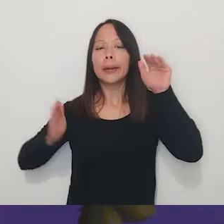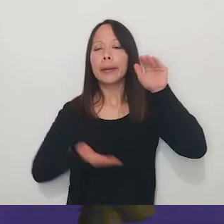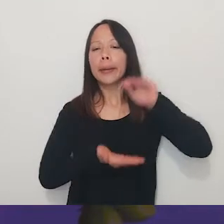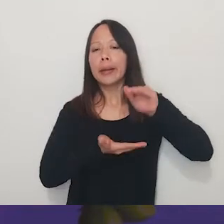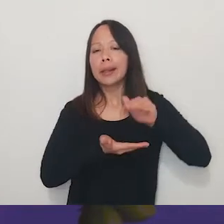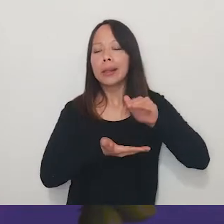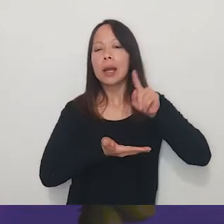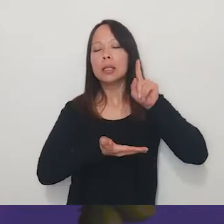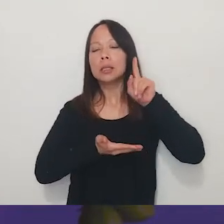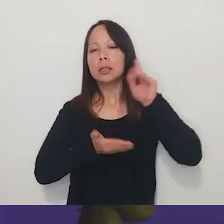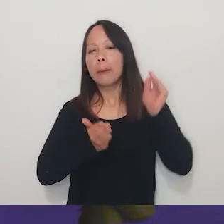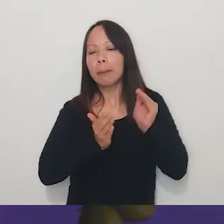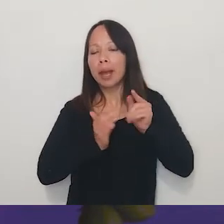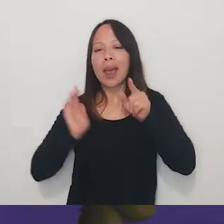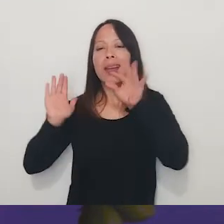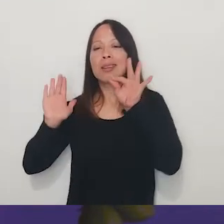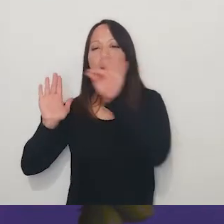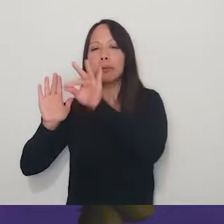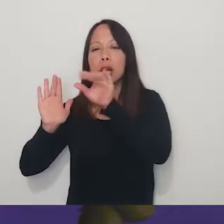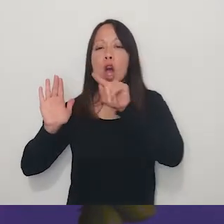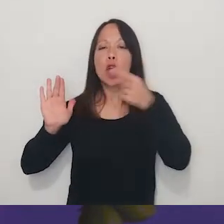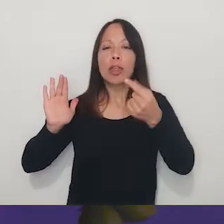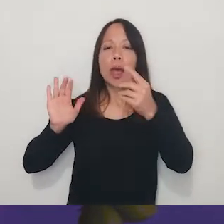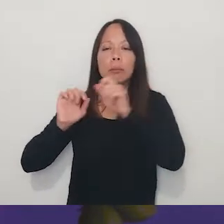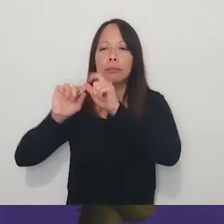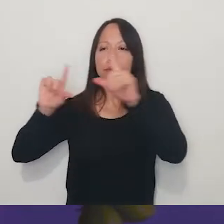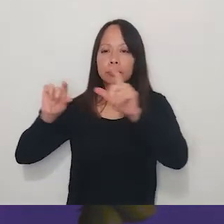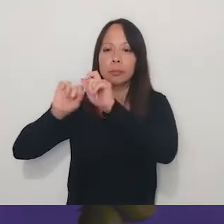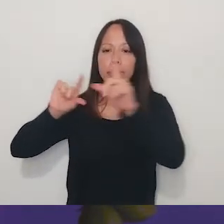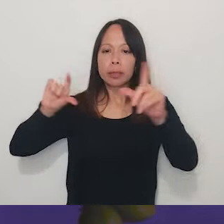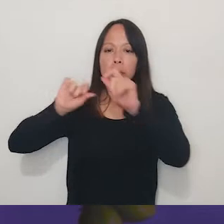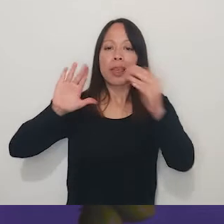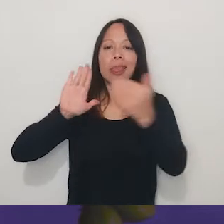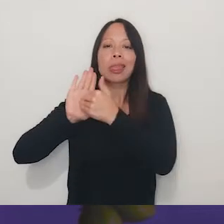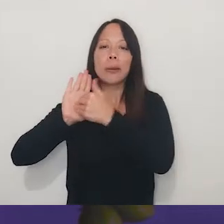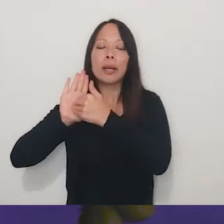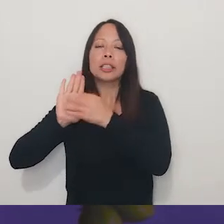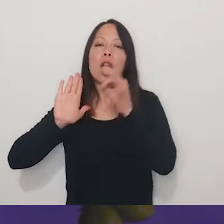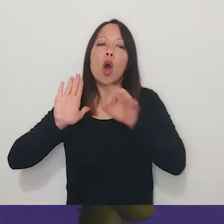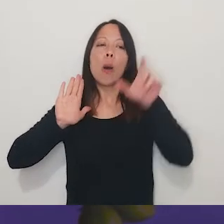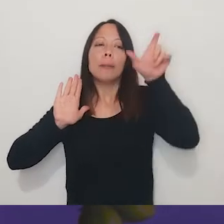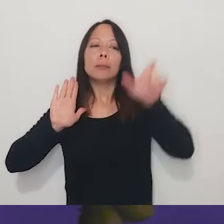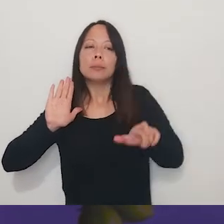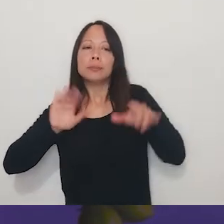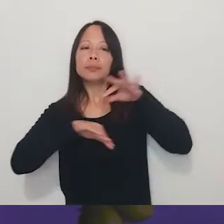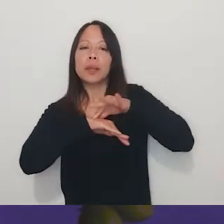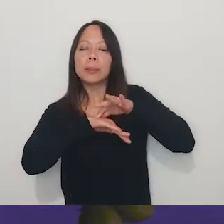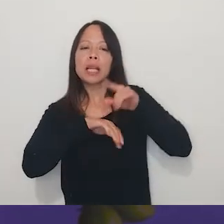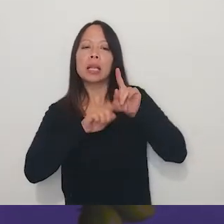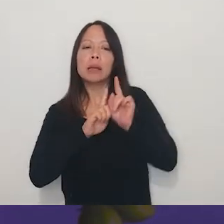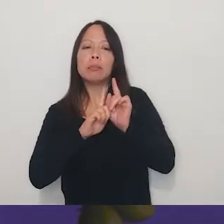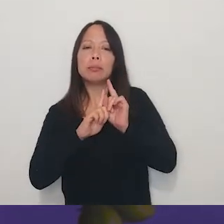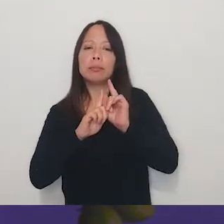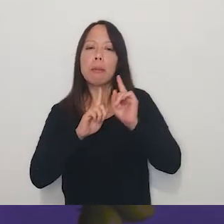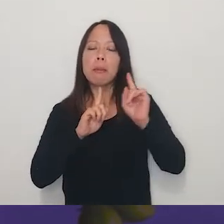talla, tengo retraso madurativo, el panel de retinopatía muchas veces no es la aproximación, hay que ver, depende. O en pacientes que ya hicieron todo